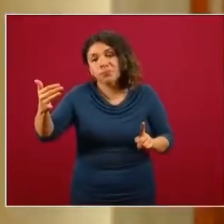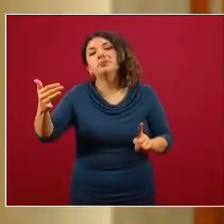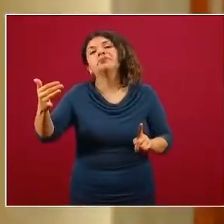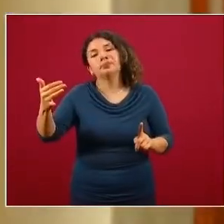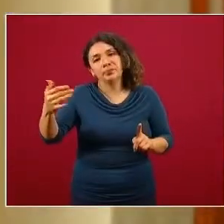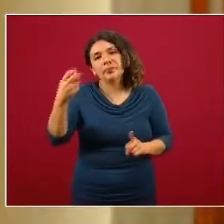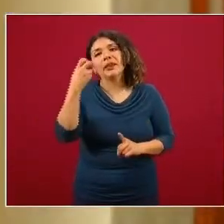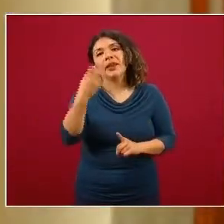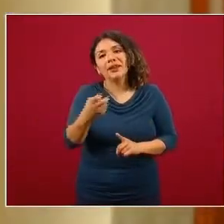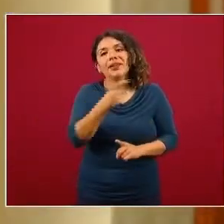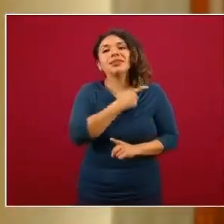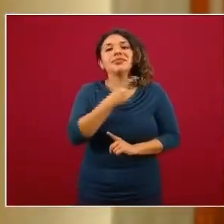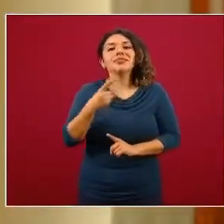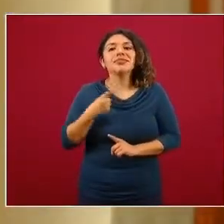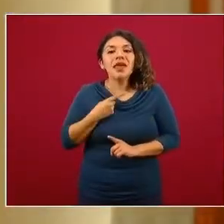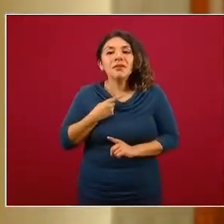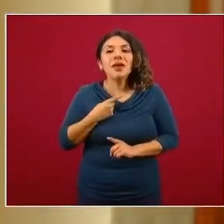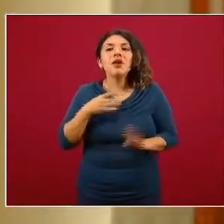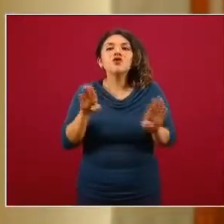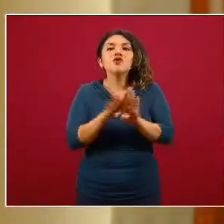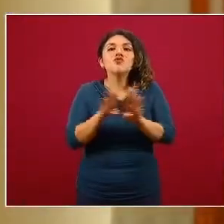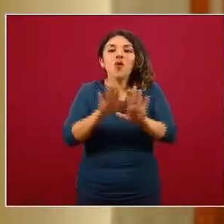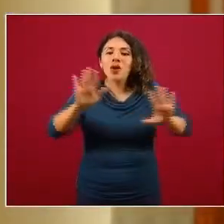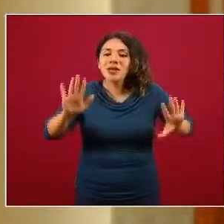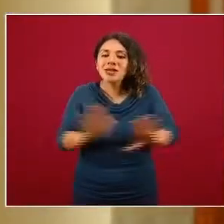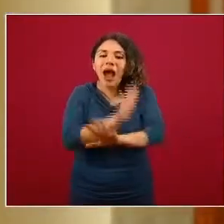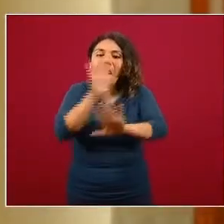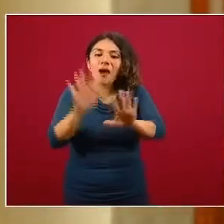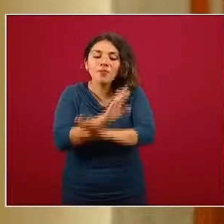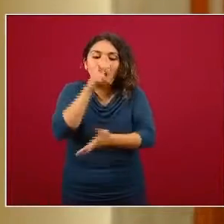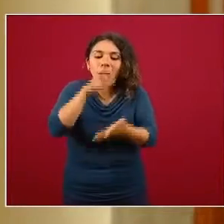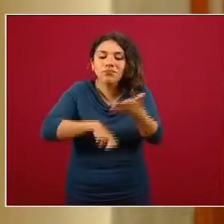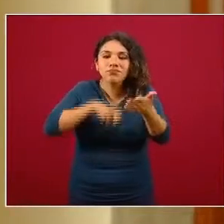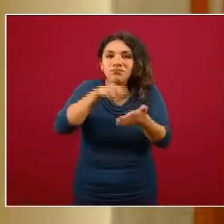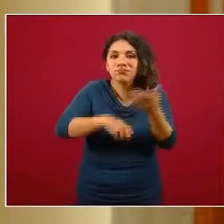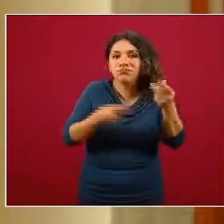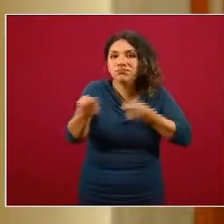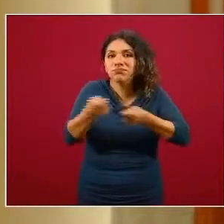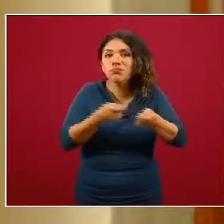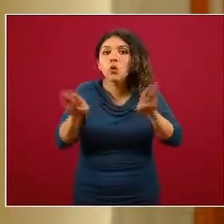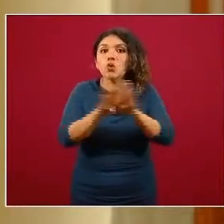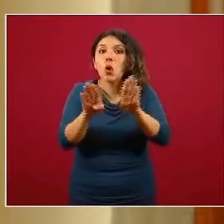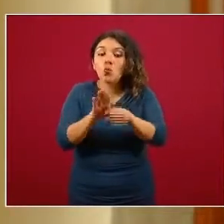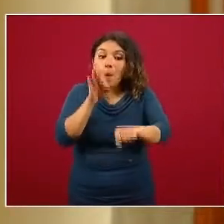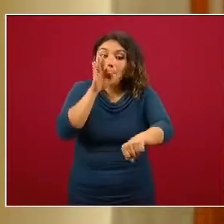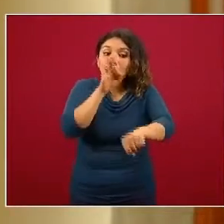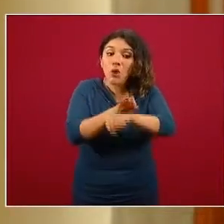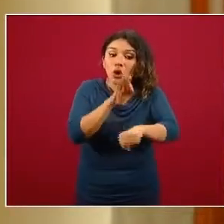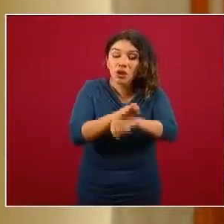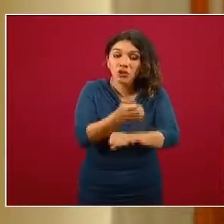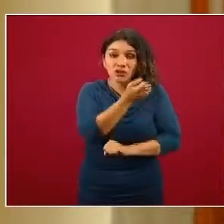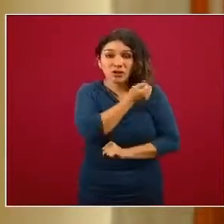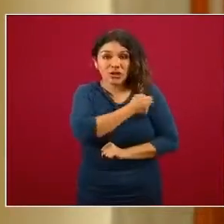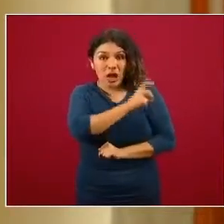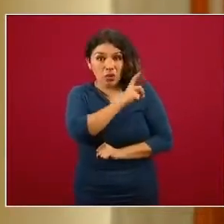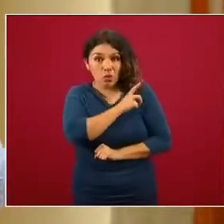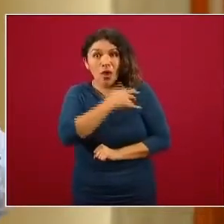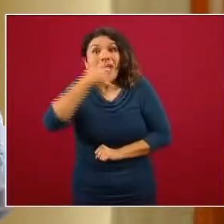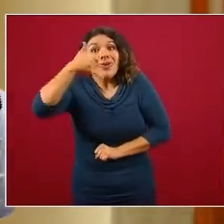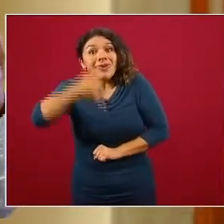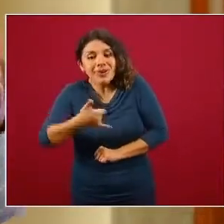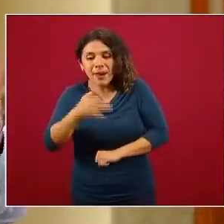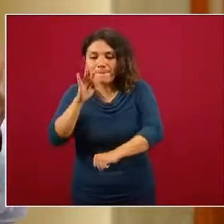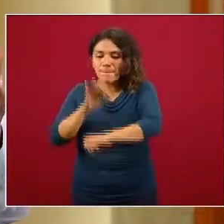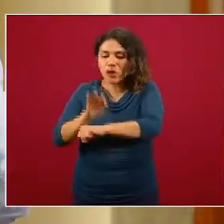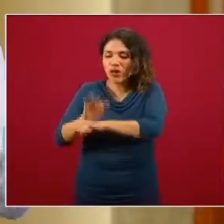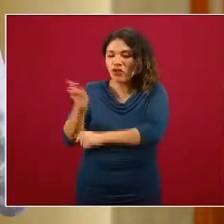entonces tenemos que reequilibrar la relación entre la protección directa de la salud y la protección